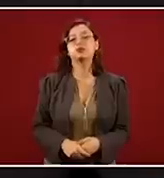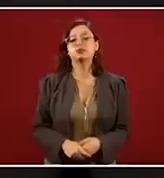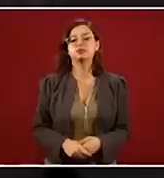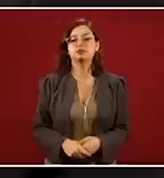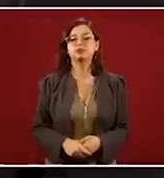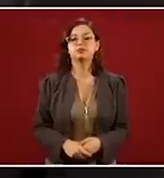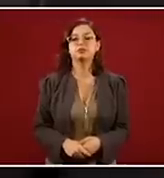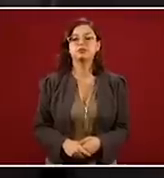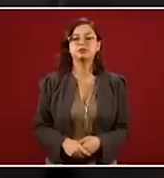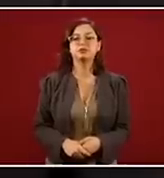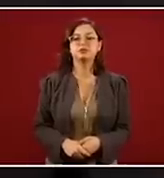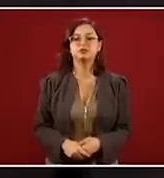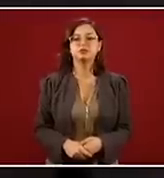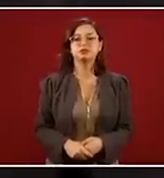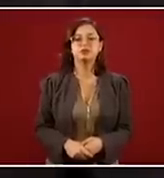Puede ser que